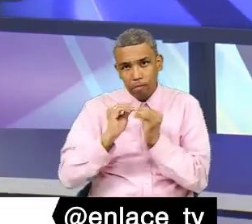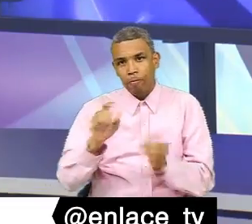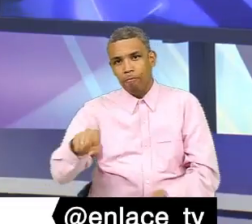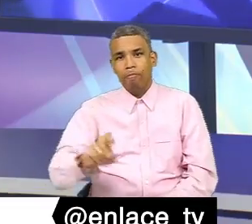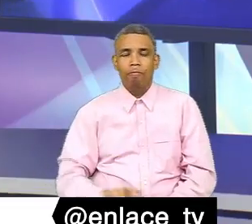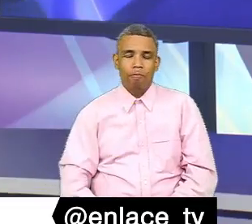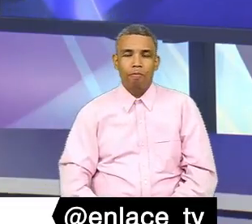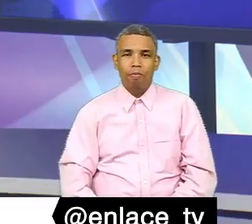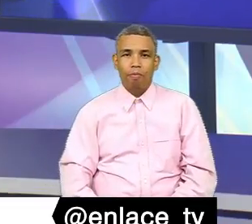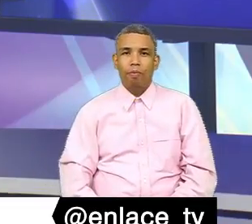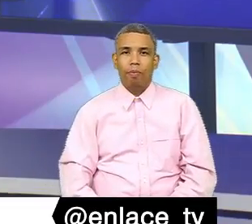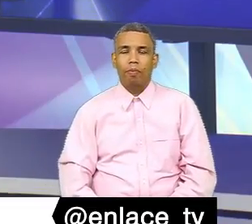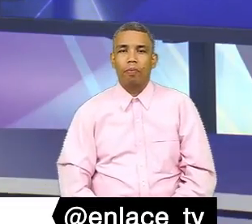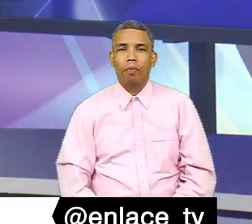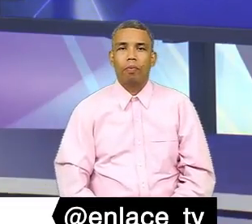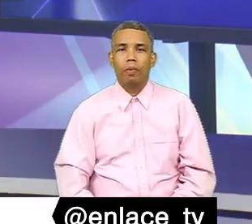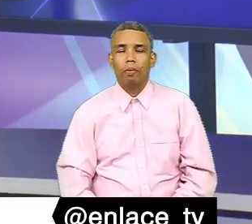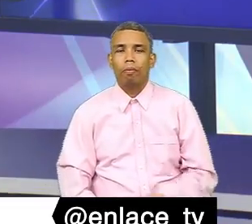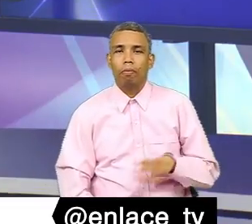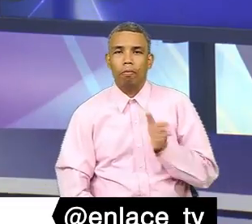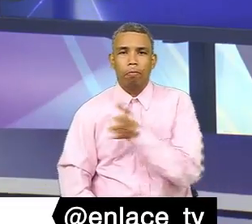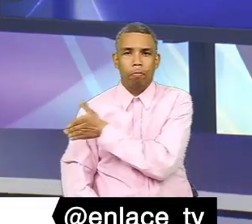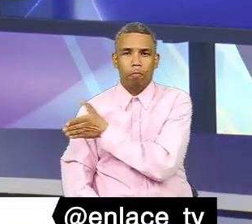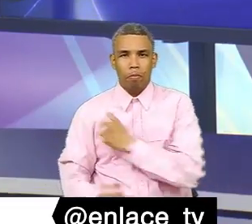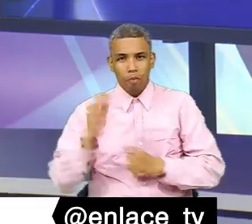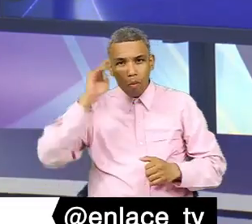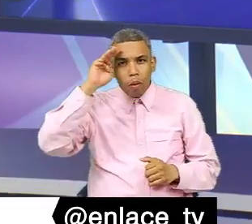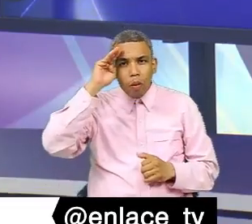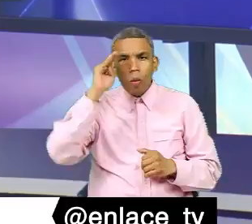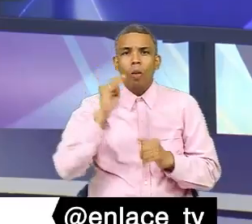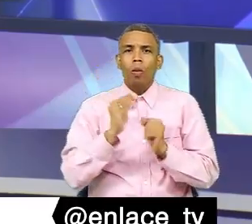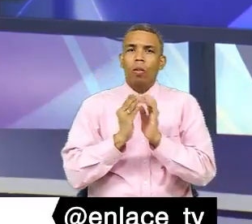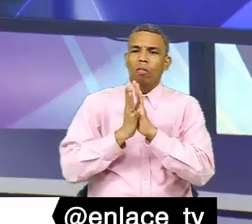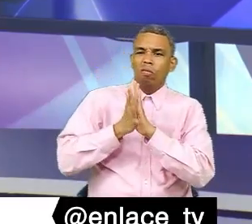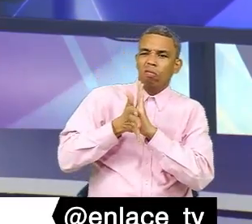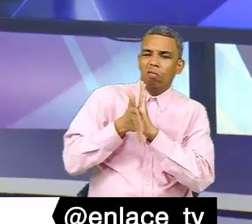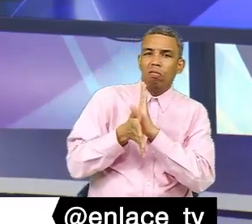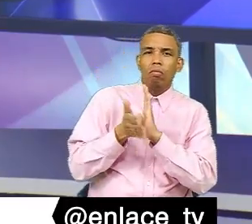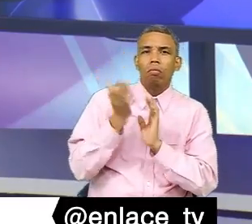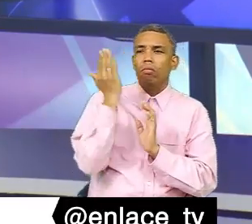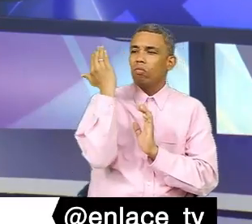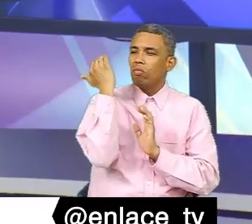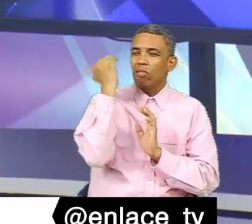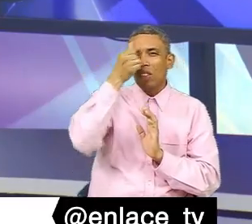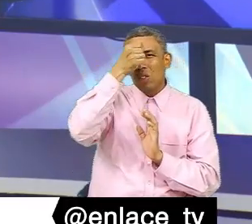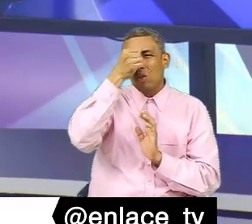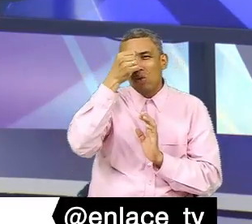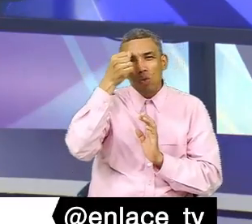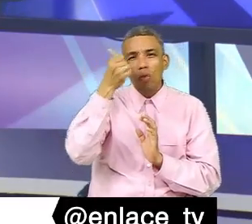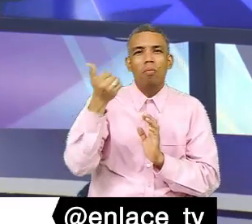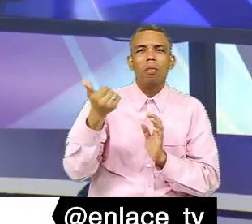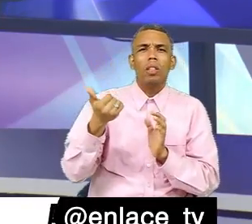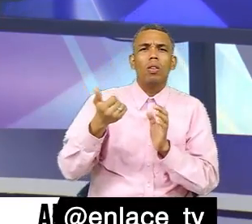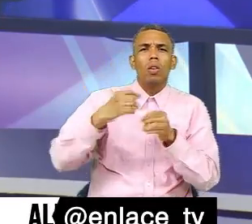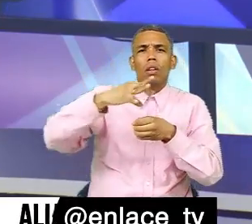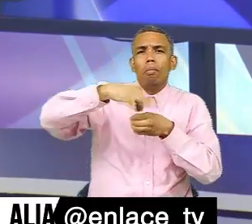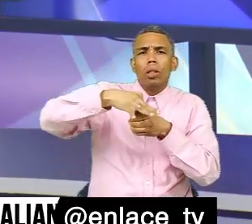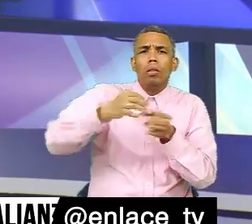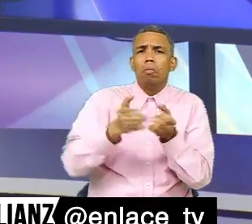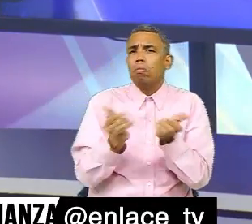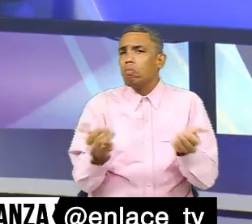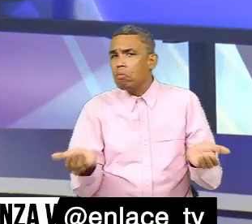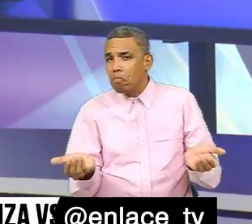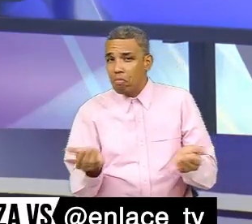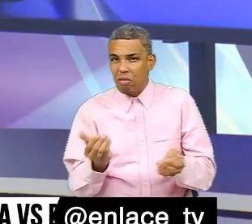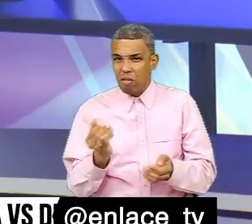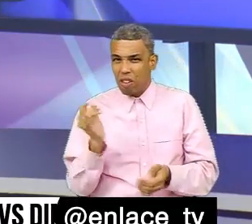La Policía Nacional entregó un último reporte sobre el comportamiento ciudadano durante la jornada del plebiscito en esta zona del país. No hubo hechos que lamentar,